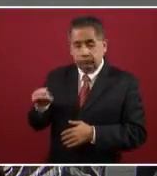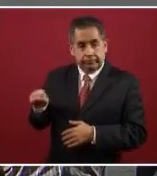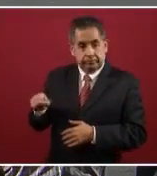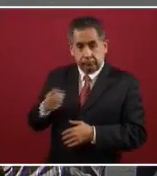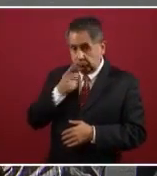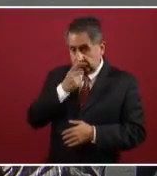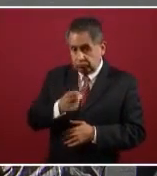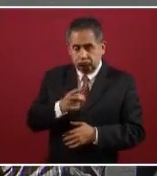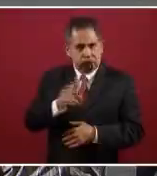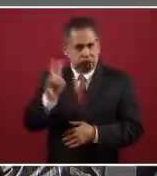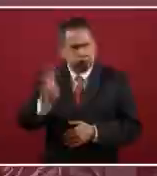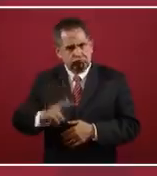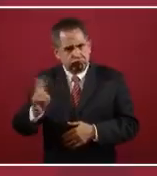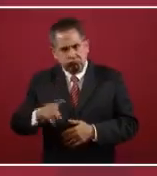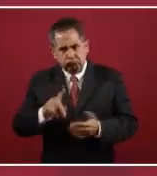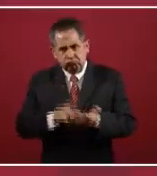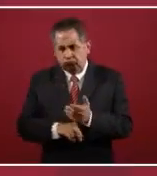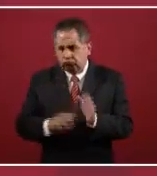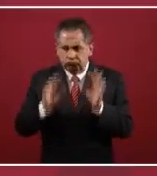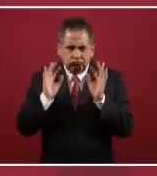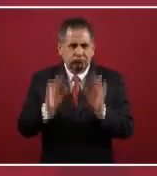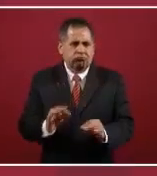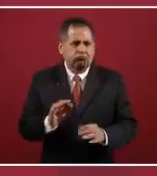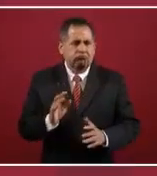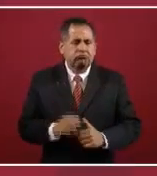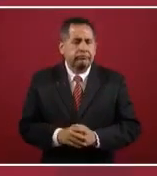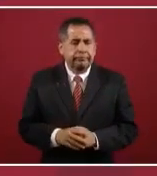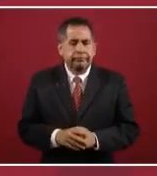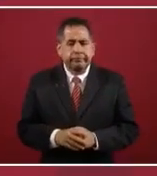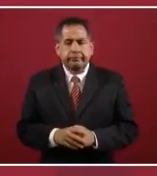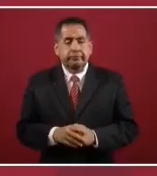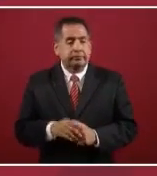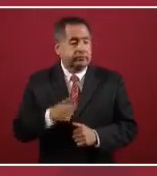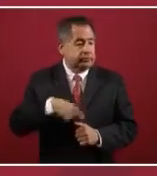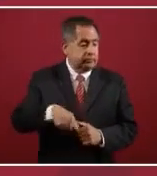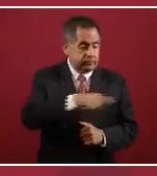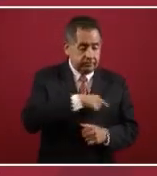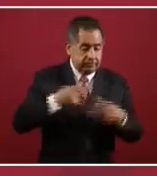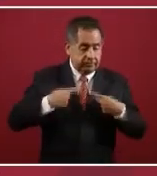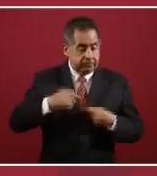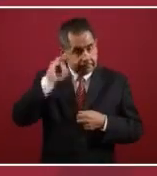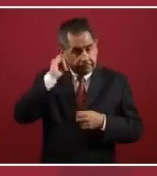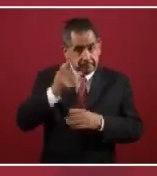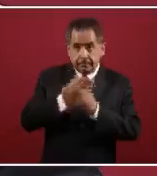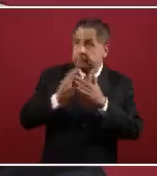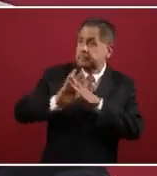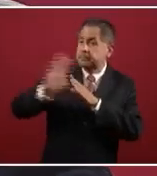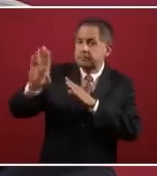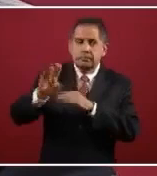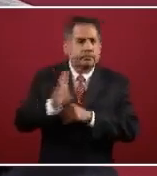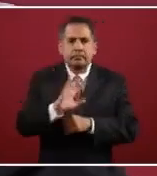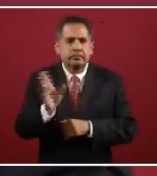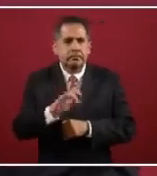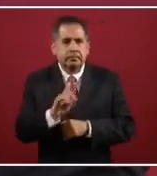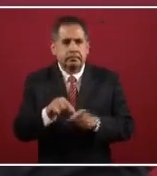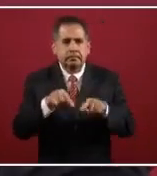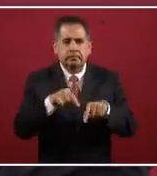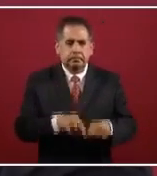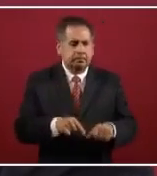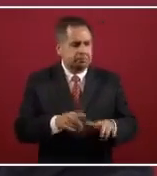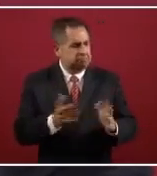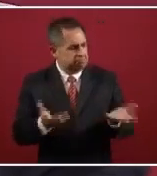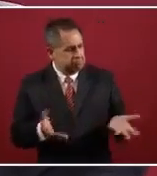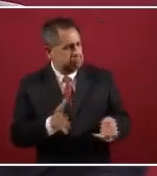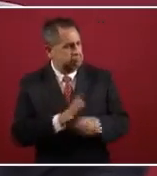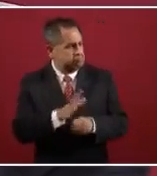en el sentido de que ya se están quedando en sus comunidades, ya no